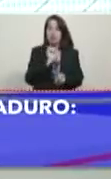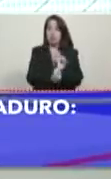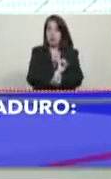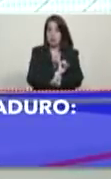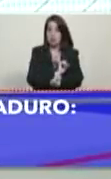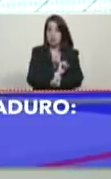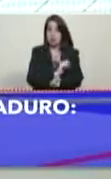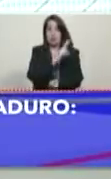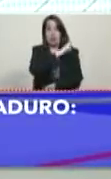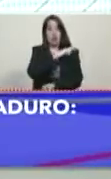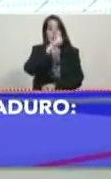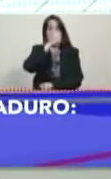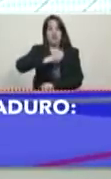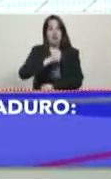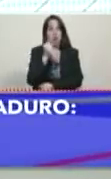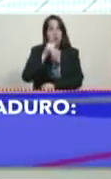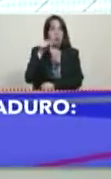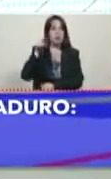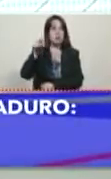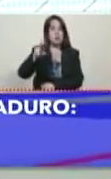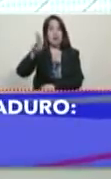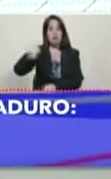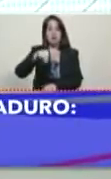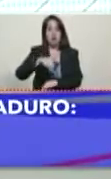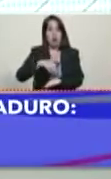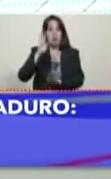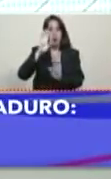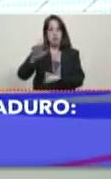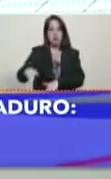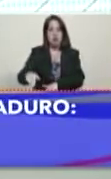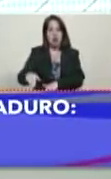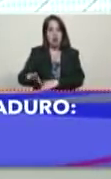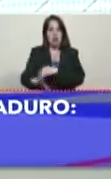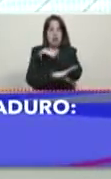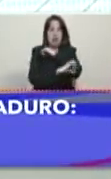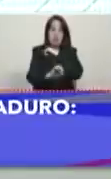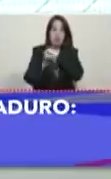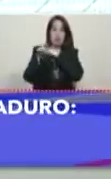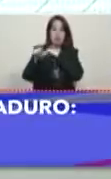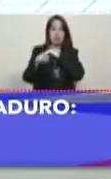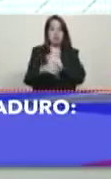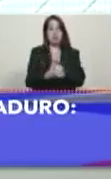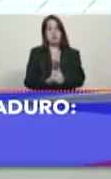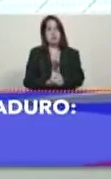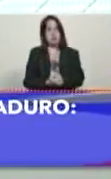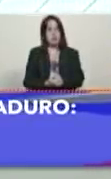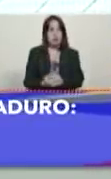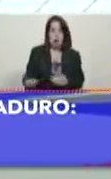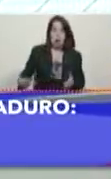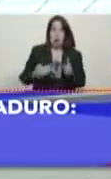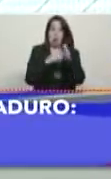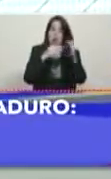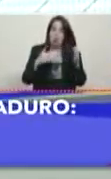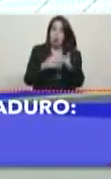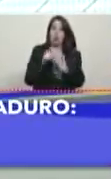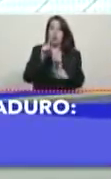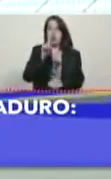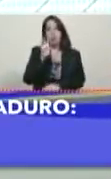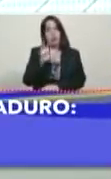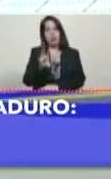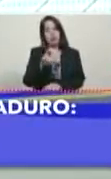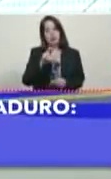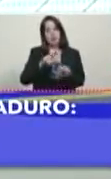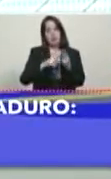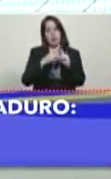a los jefes policiales de la policía nacional por apoyar a delincuentes para agredir a un país pacífico